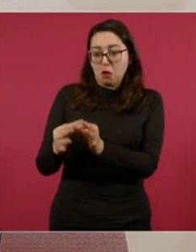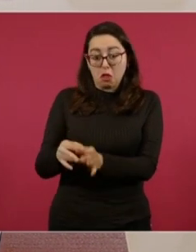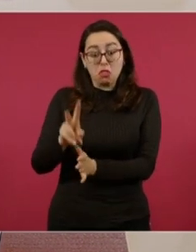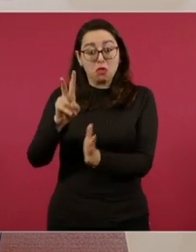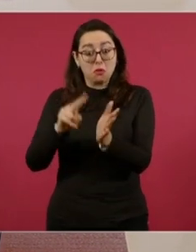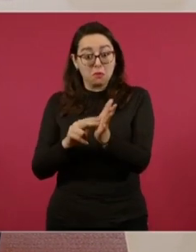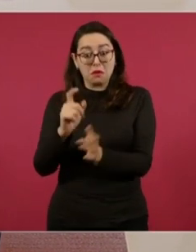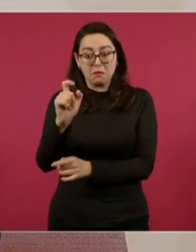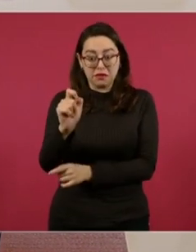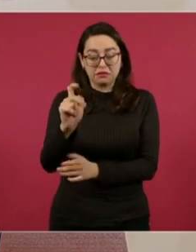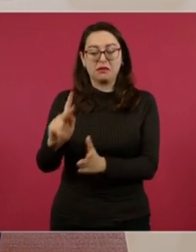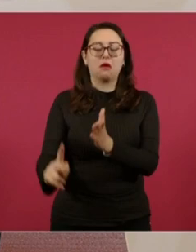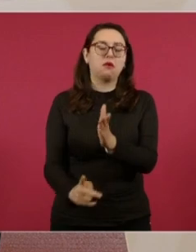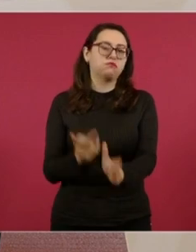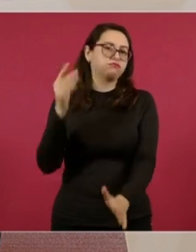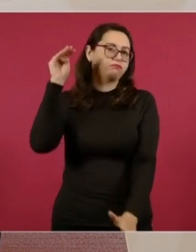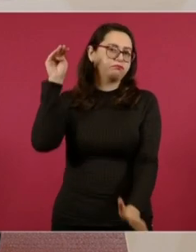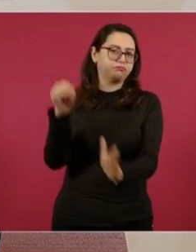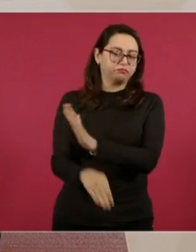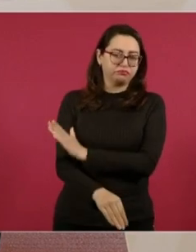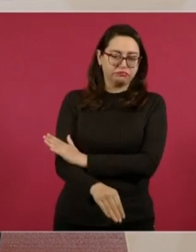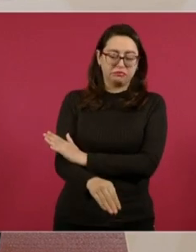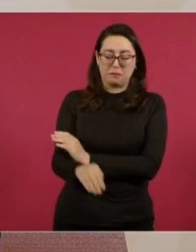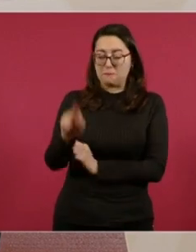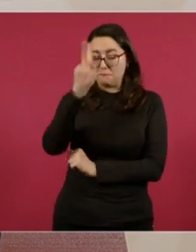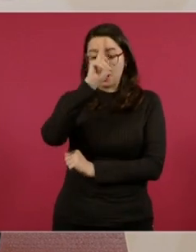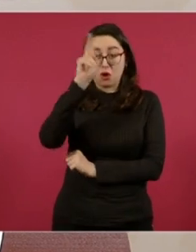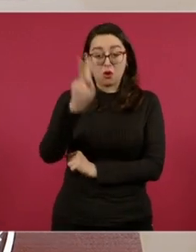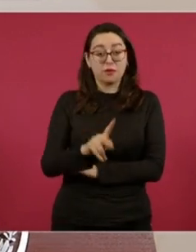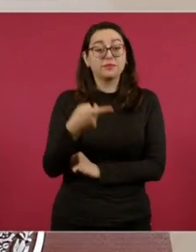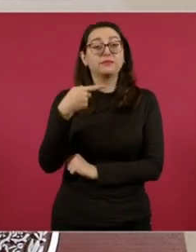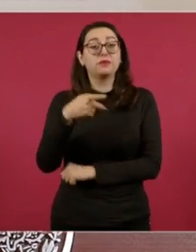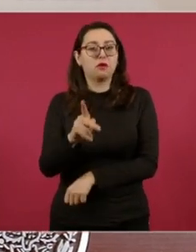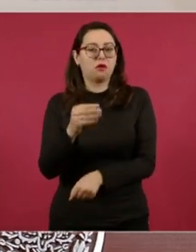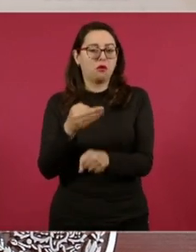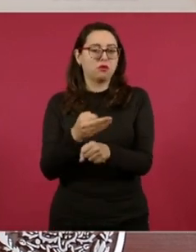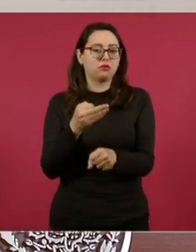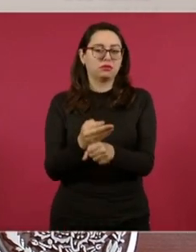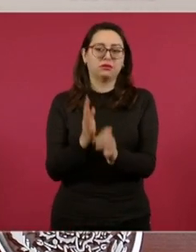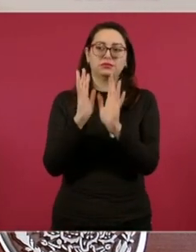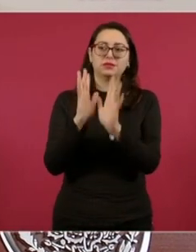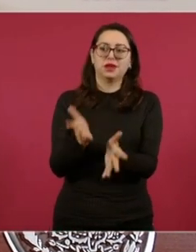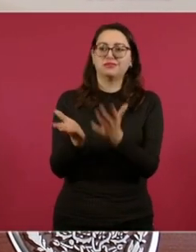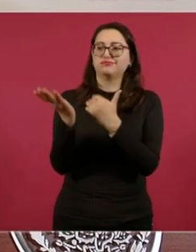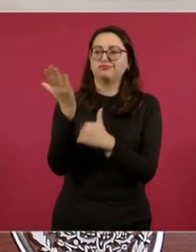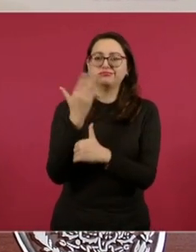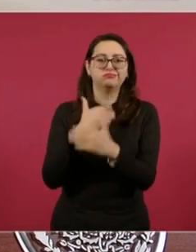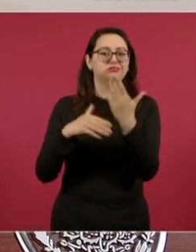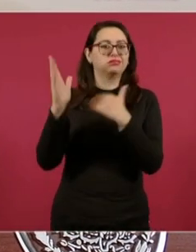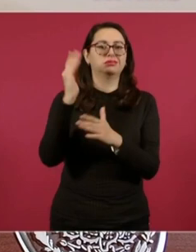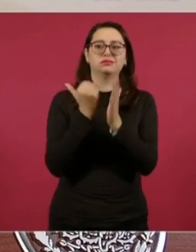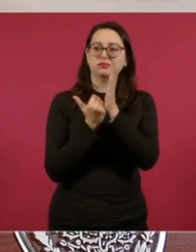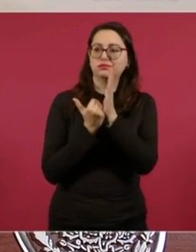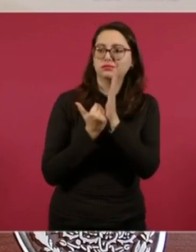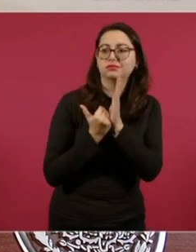previsto que iba a suceder este hecho tan lamentable.